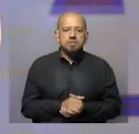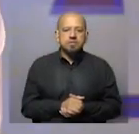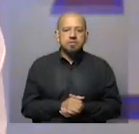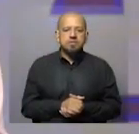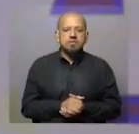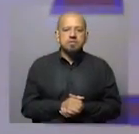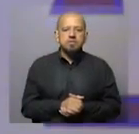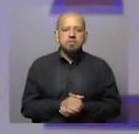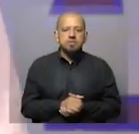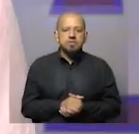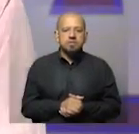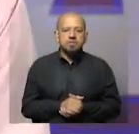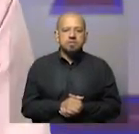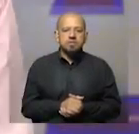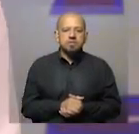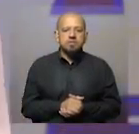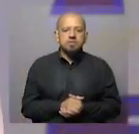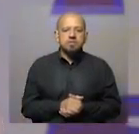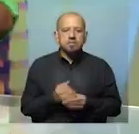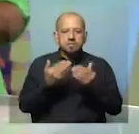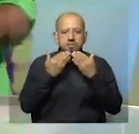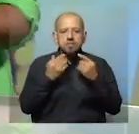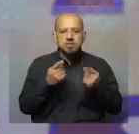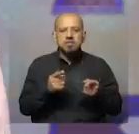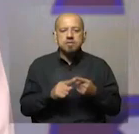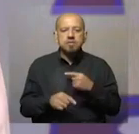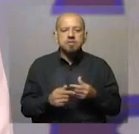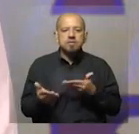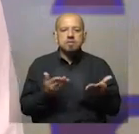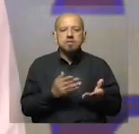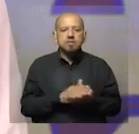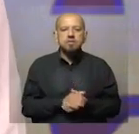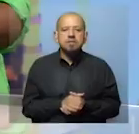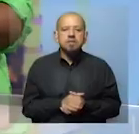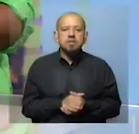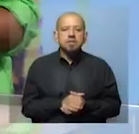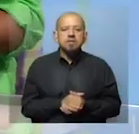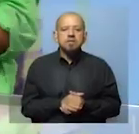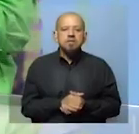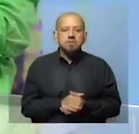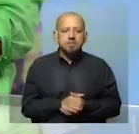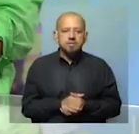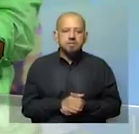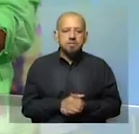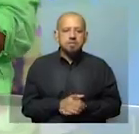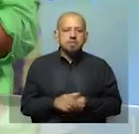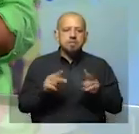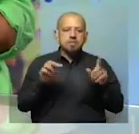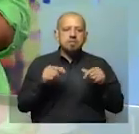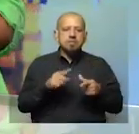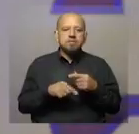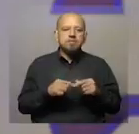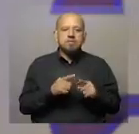Bienvenido, Pablo, ¿cómo estás? Muy bien, muchas gracias. Gracias por acompañarnos. Gracias por la invitación, un placer estar aquí. Bueno, estos títulos largos siempre los tenemos que leer,